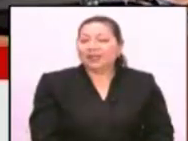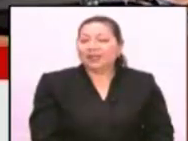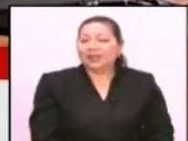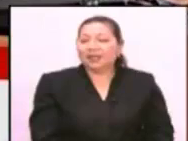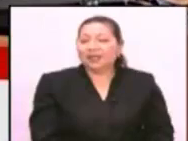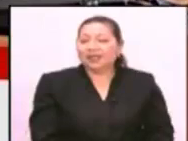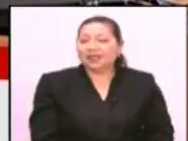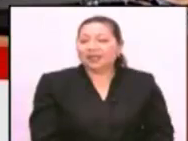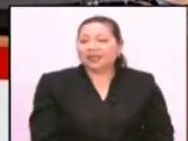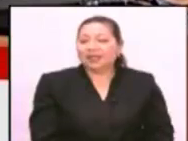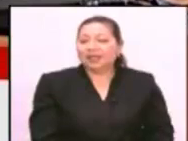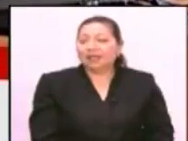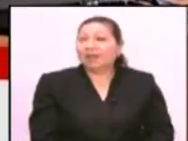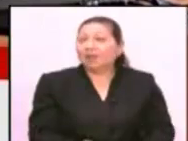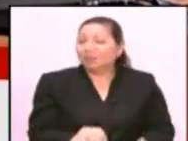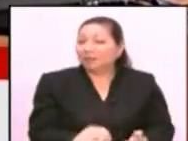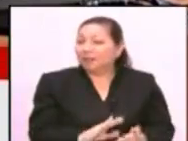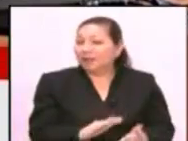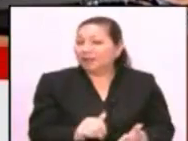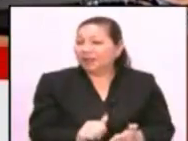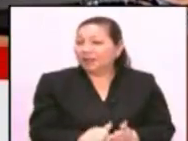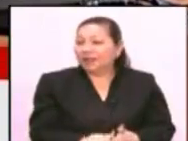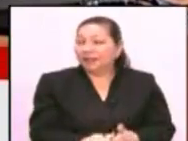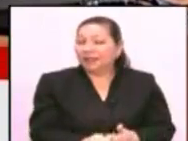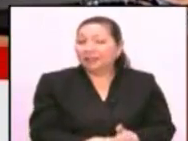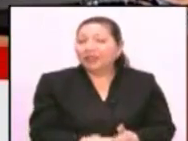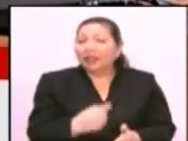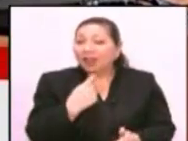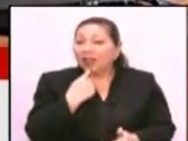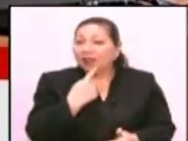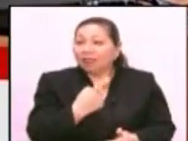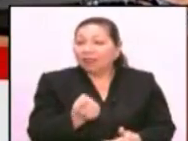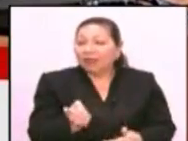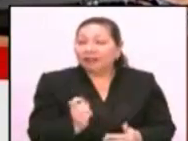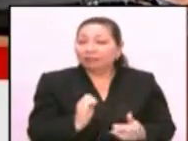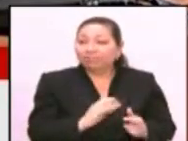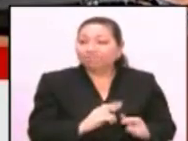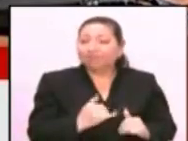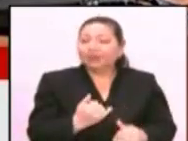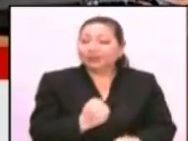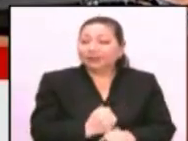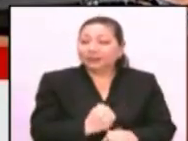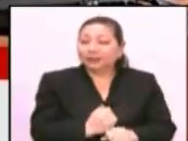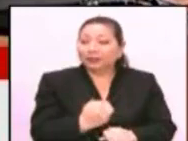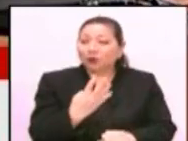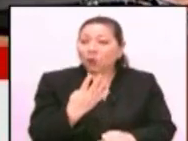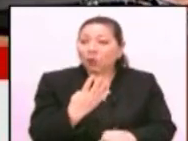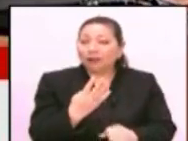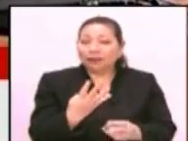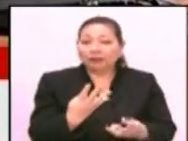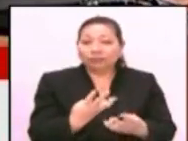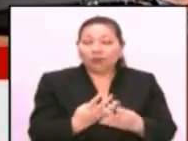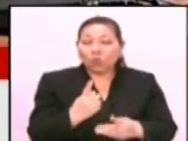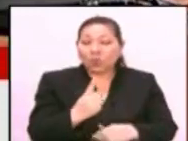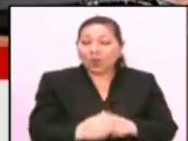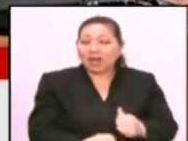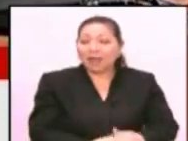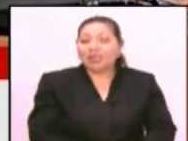Y en el discurso de la Premier, lo que nos ha comunicado y nos hemos comprometido es trabajar estas cuatro cárceles por